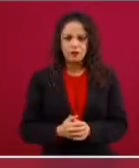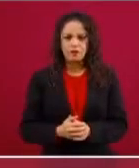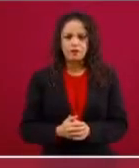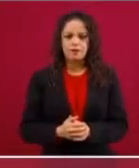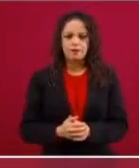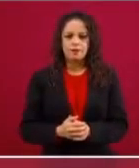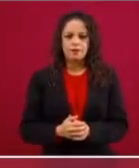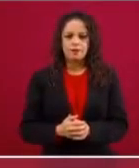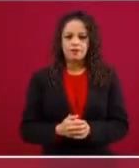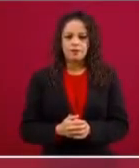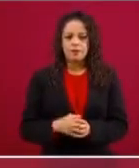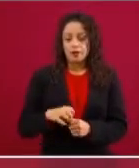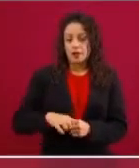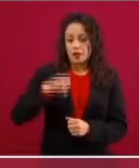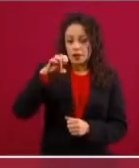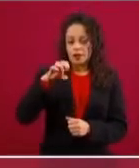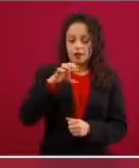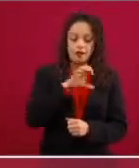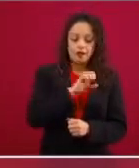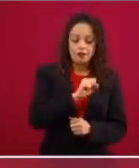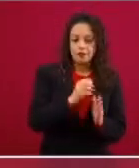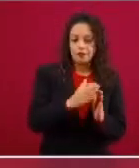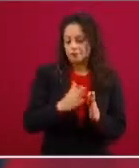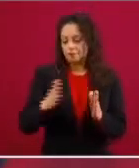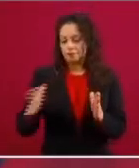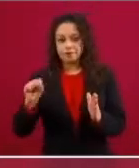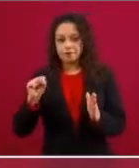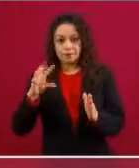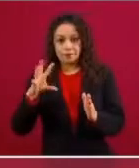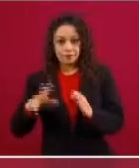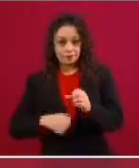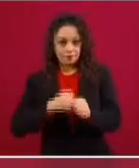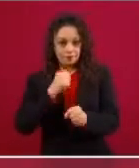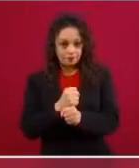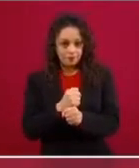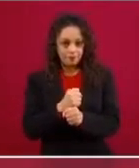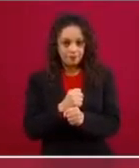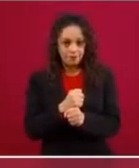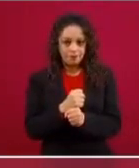de 60 a 65 años, que voluntariamente